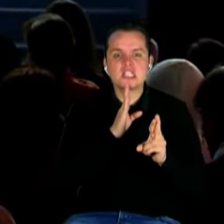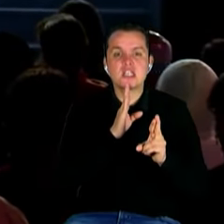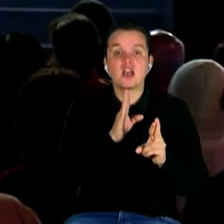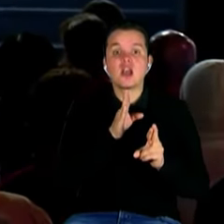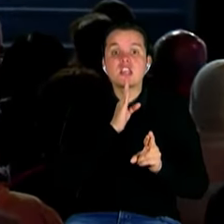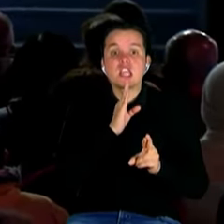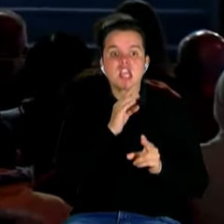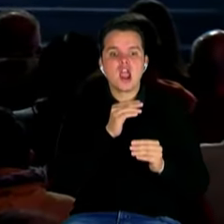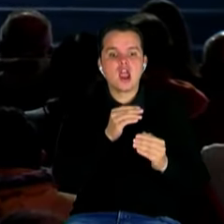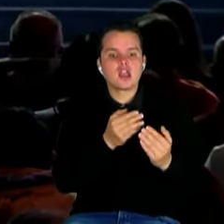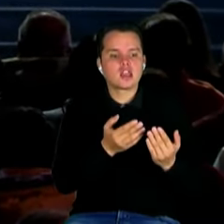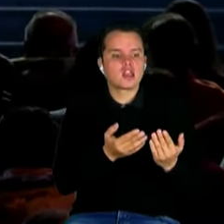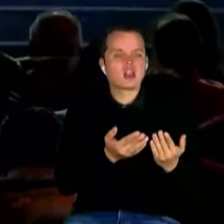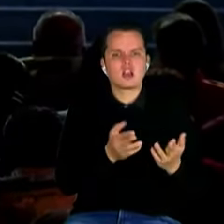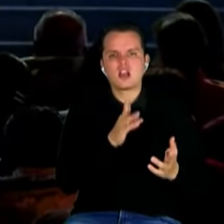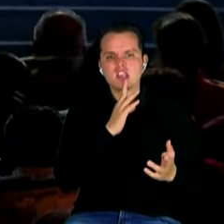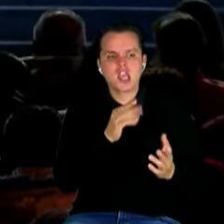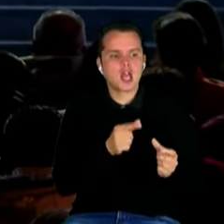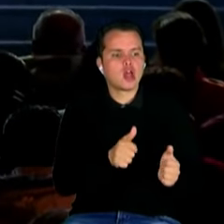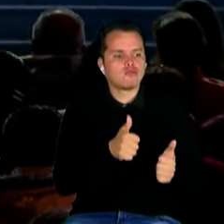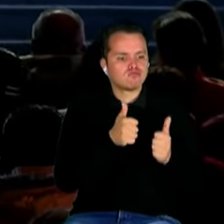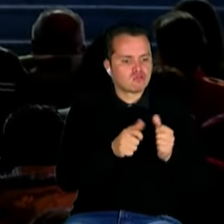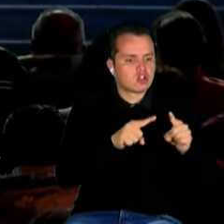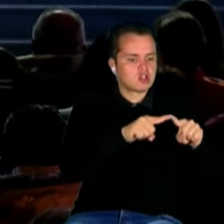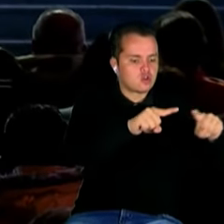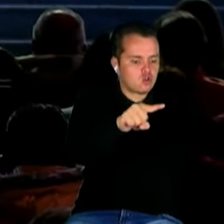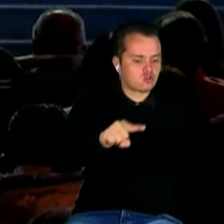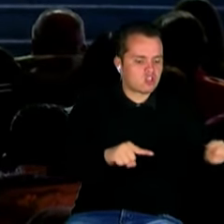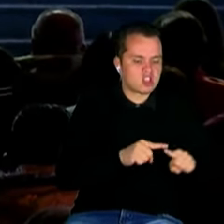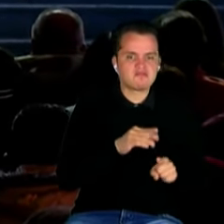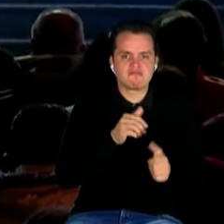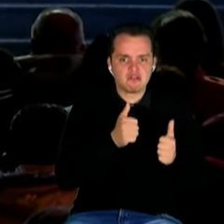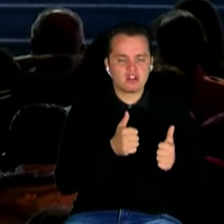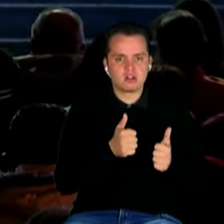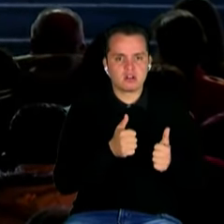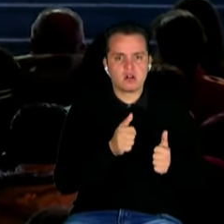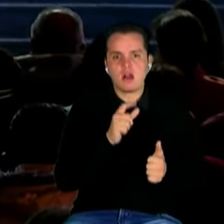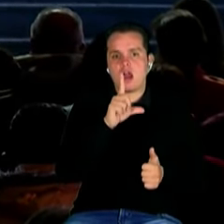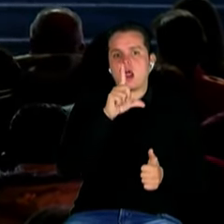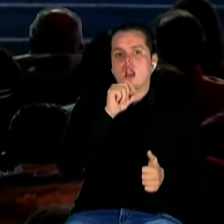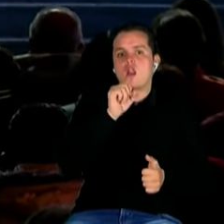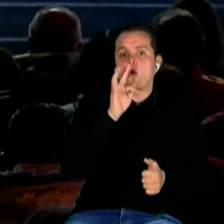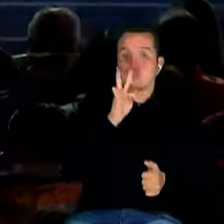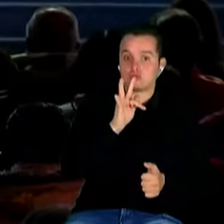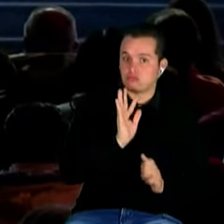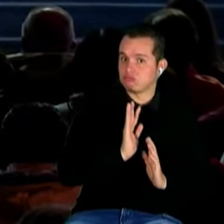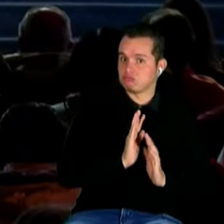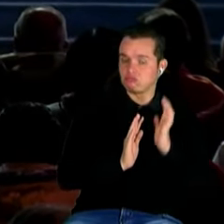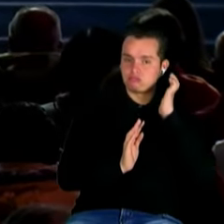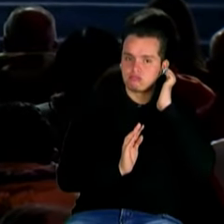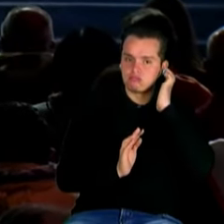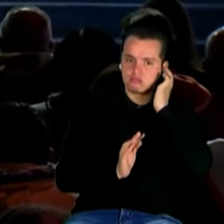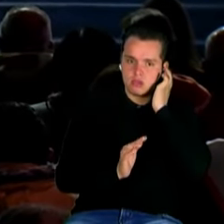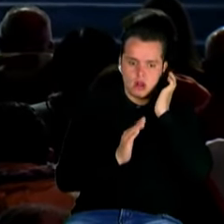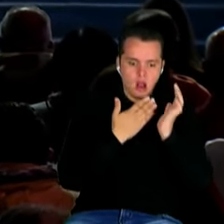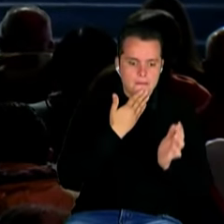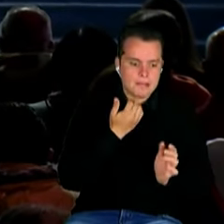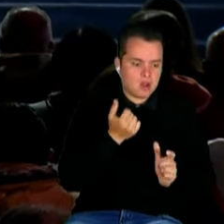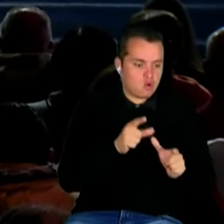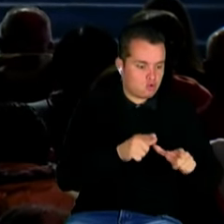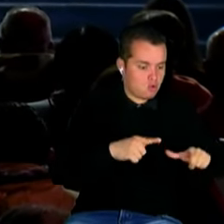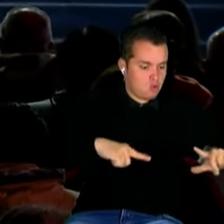¿A quién le tocó el buen lote? A Lot. Que a Lot le tocó la mejor